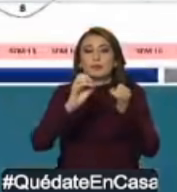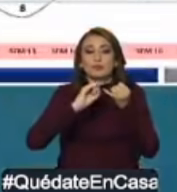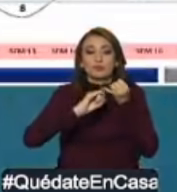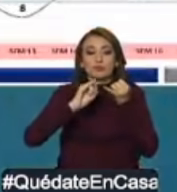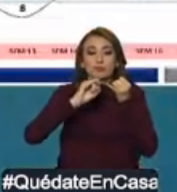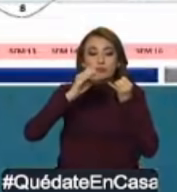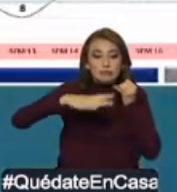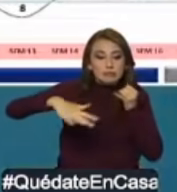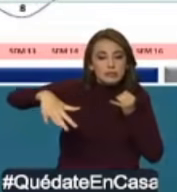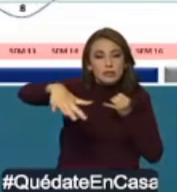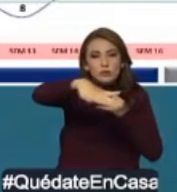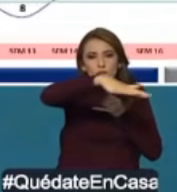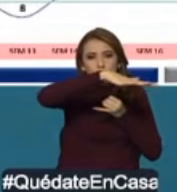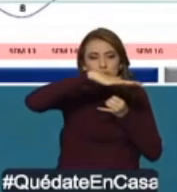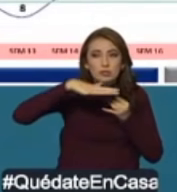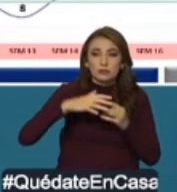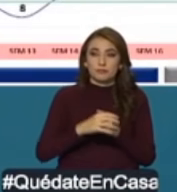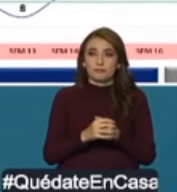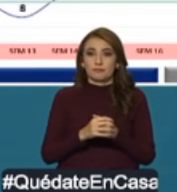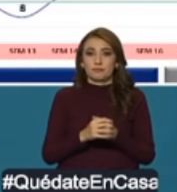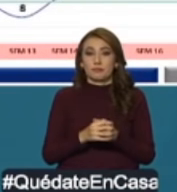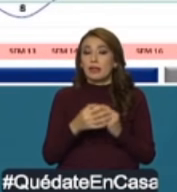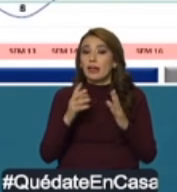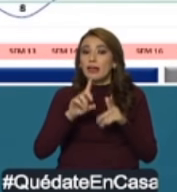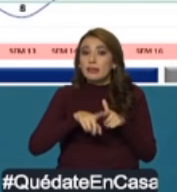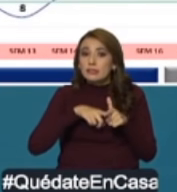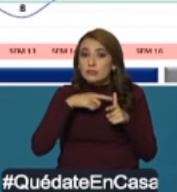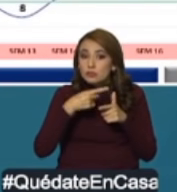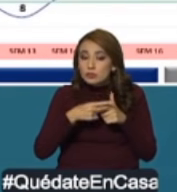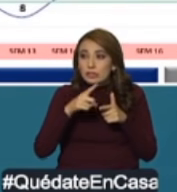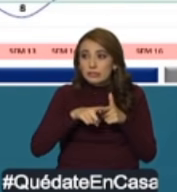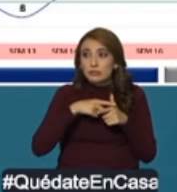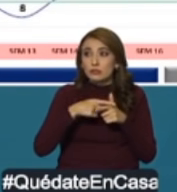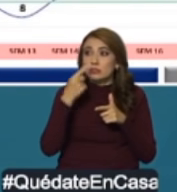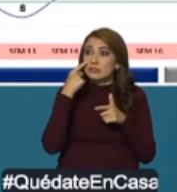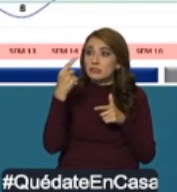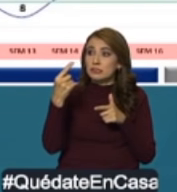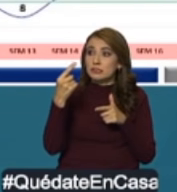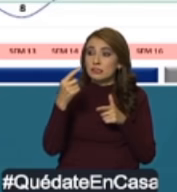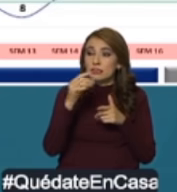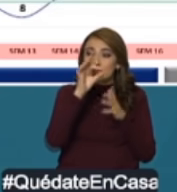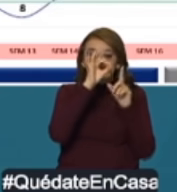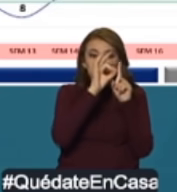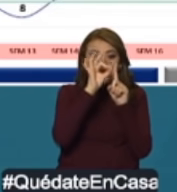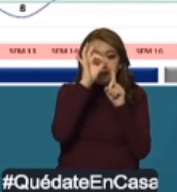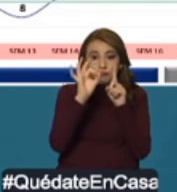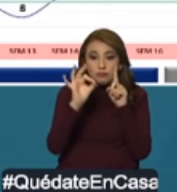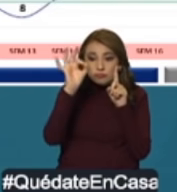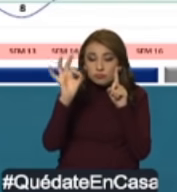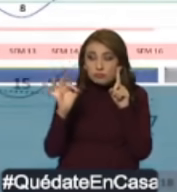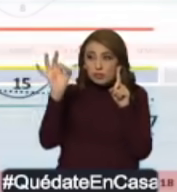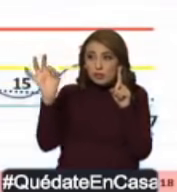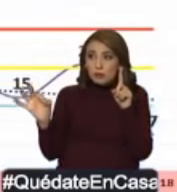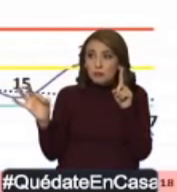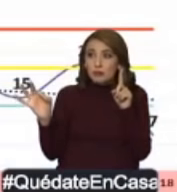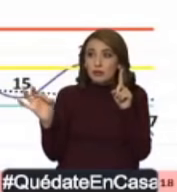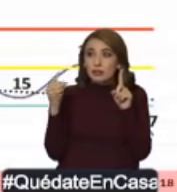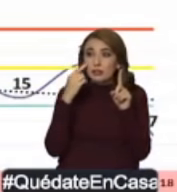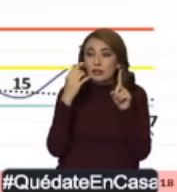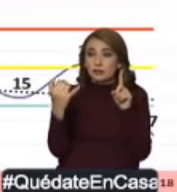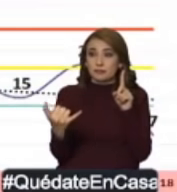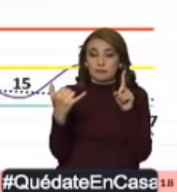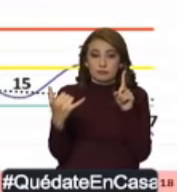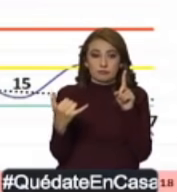virus. Y cuando esto lo analizamos por umbrales, como ustedes pueden mirar en la parte baja de la diapositiva, los umbrales son